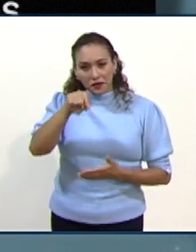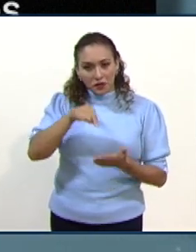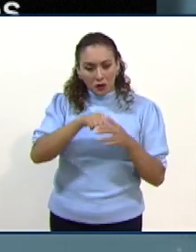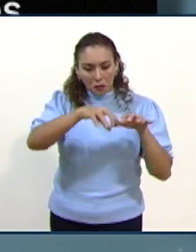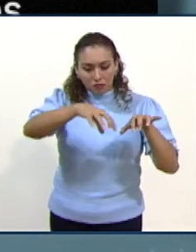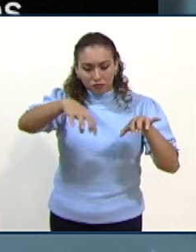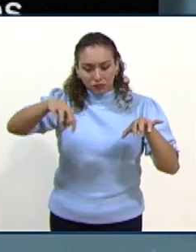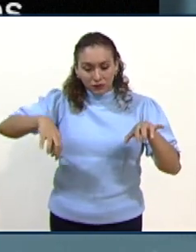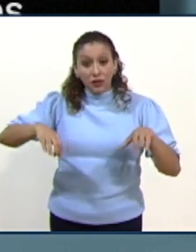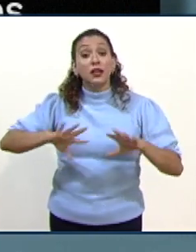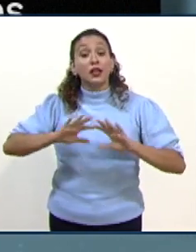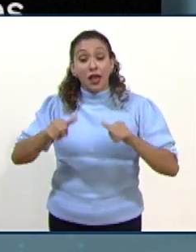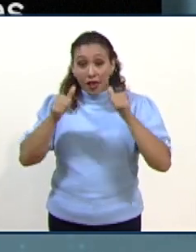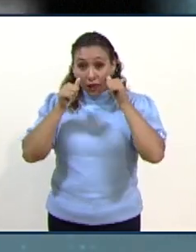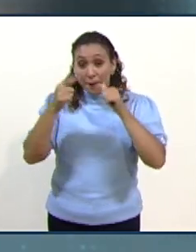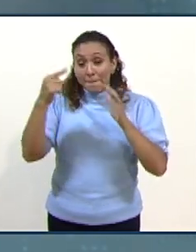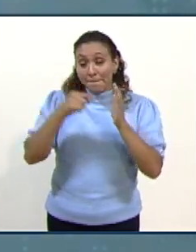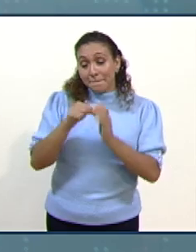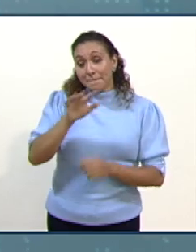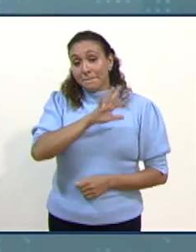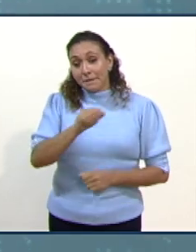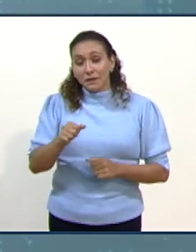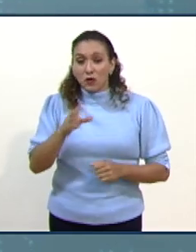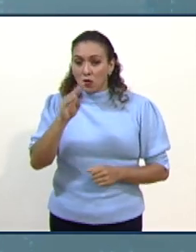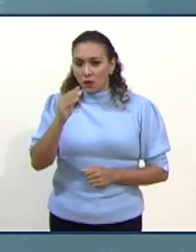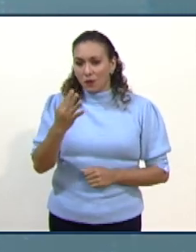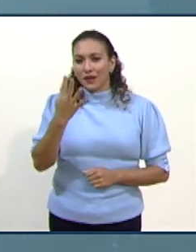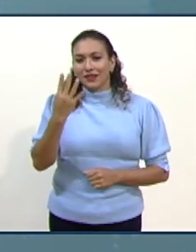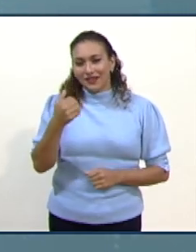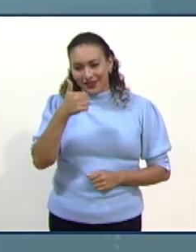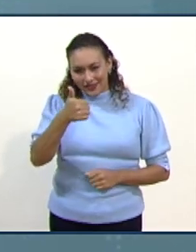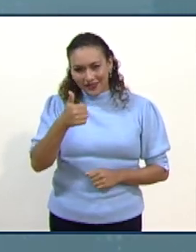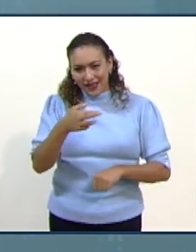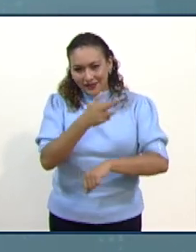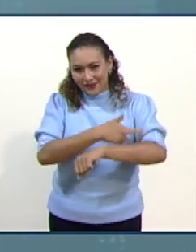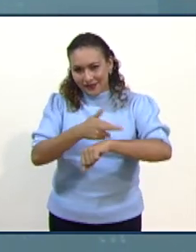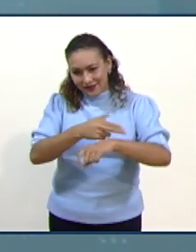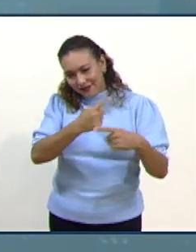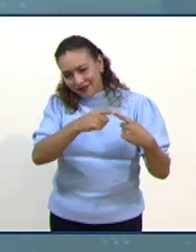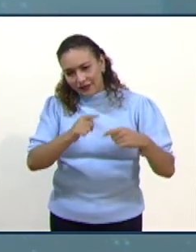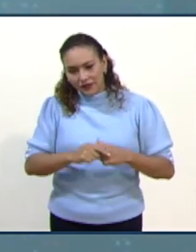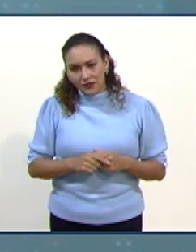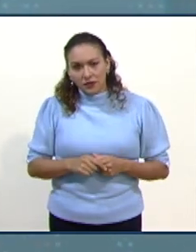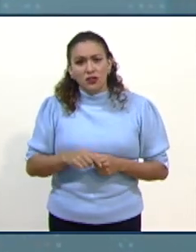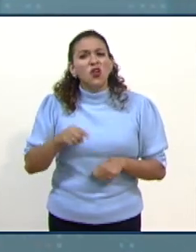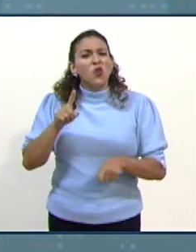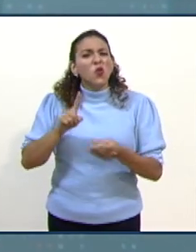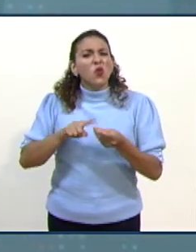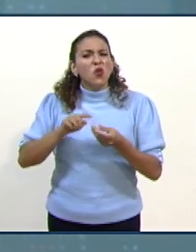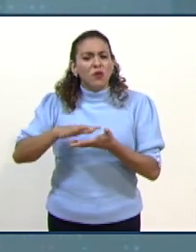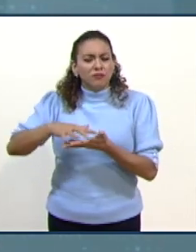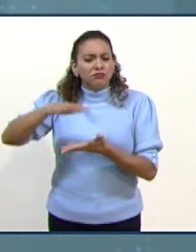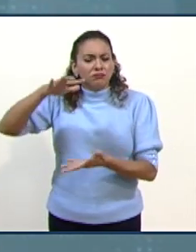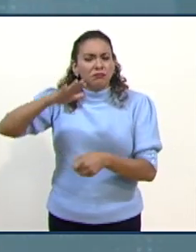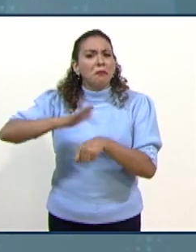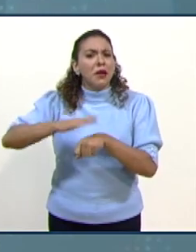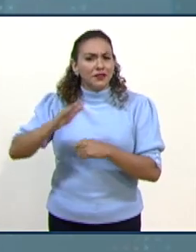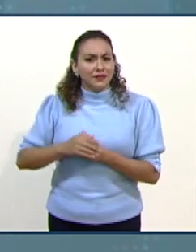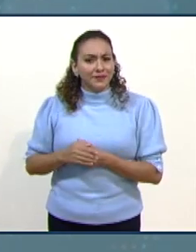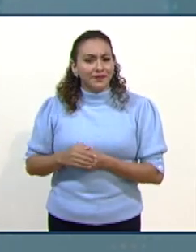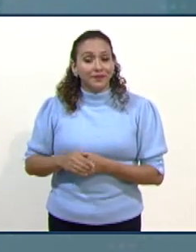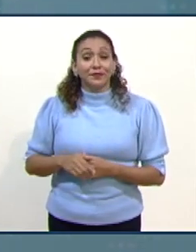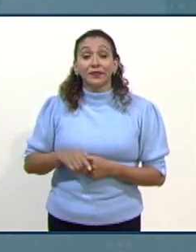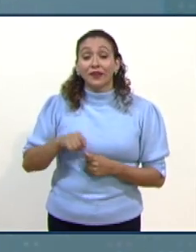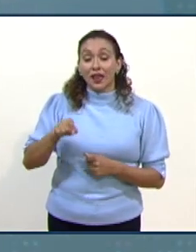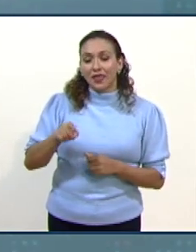atendido 1.596 asuntos. Los órganos jurisdiccionales con el mayor número de consultas son el Tribunal